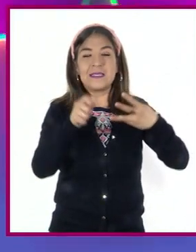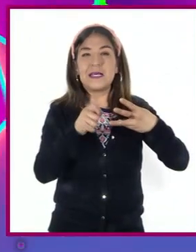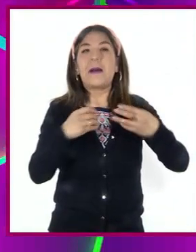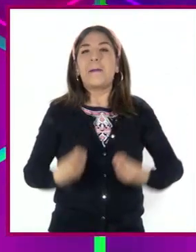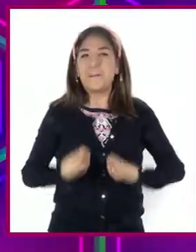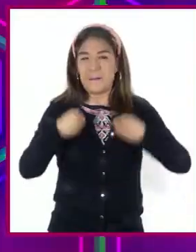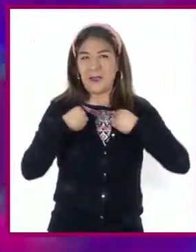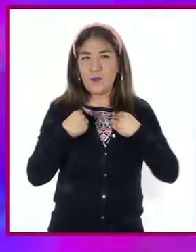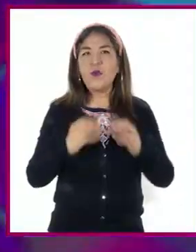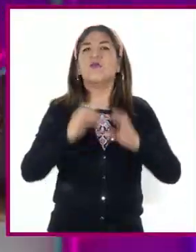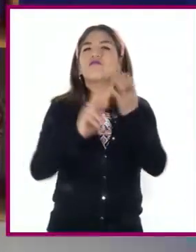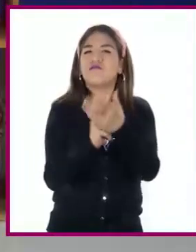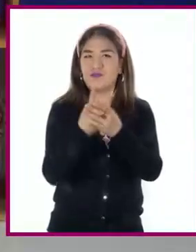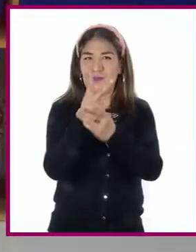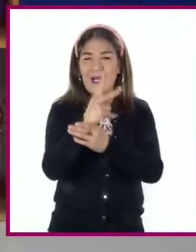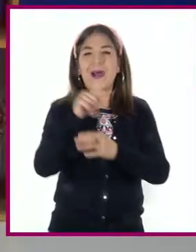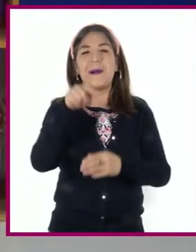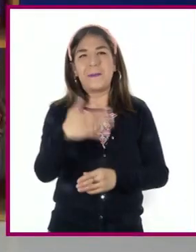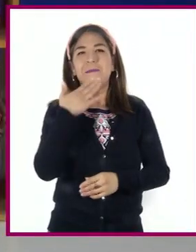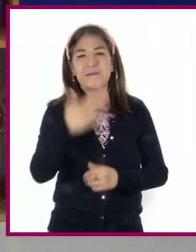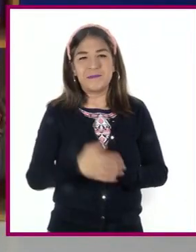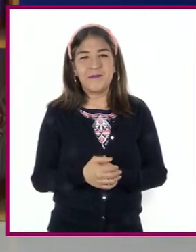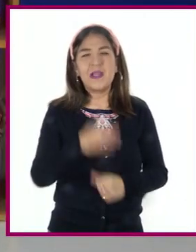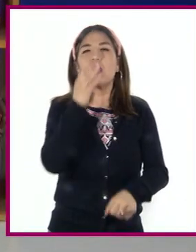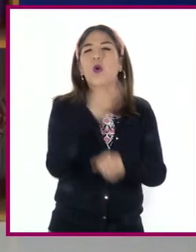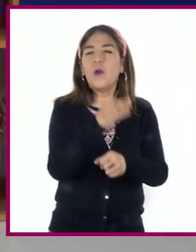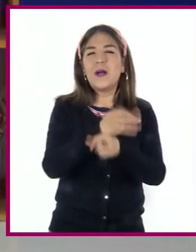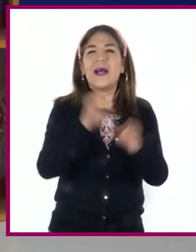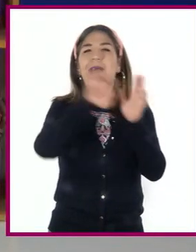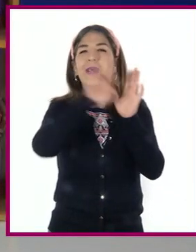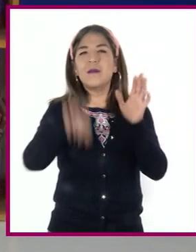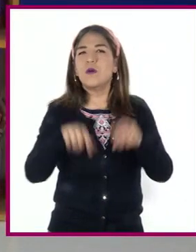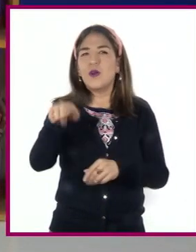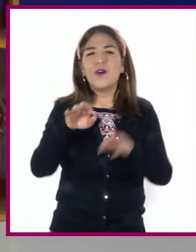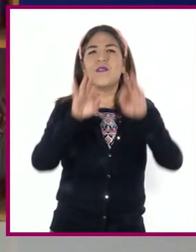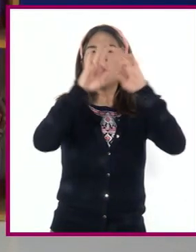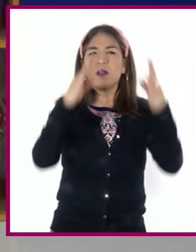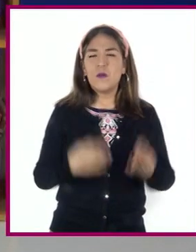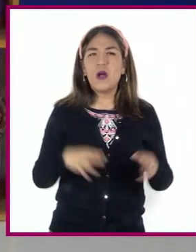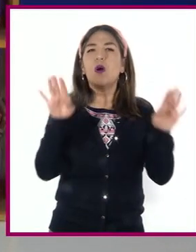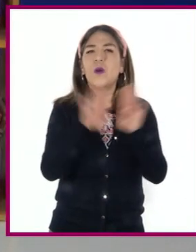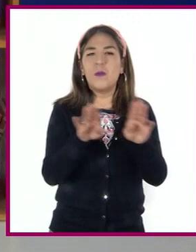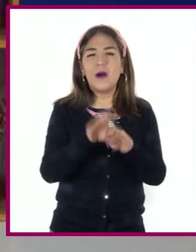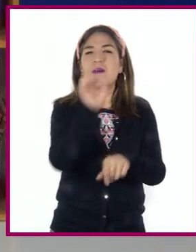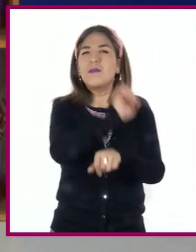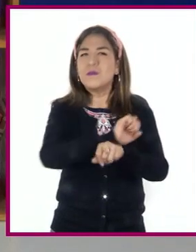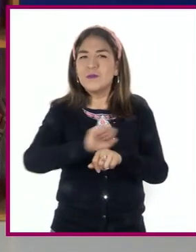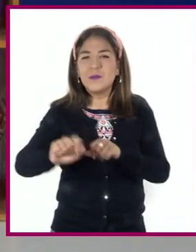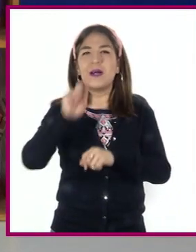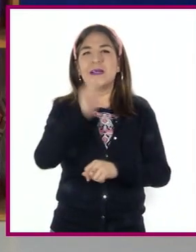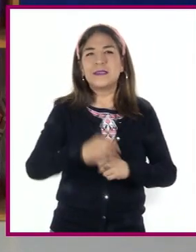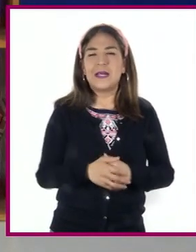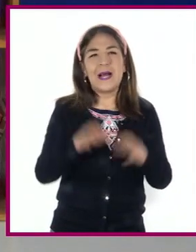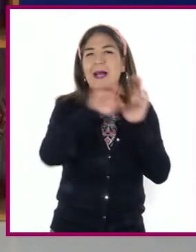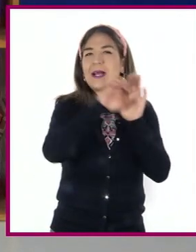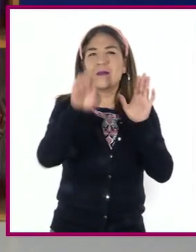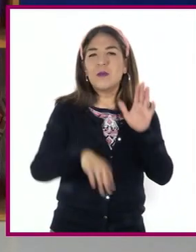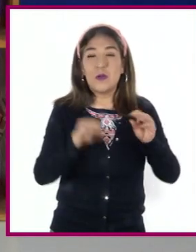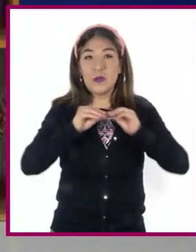la gravedad. Muy bien. Identificaste muy bien la comparación o símil, como también se le